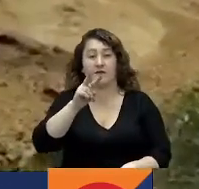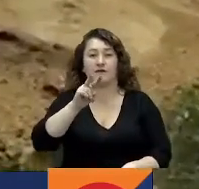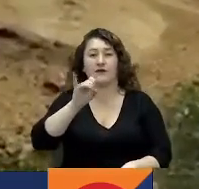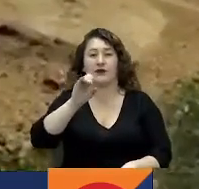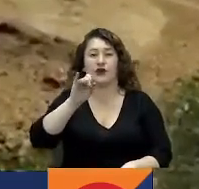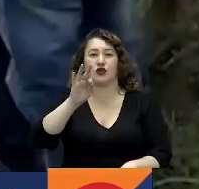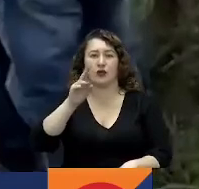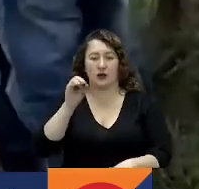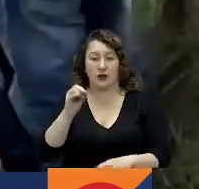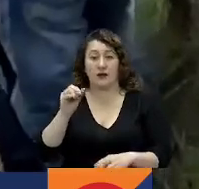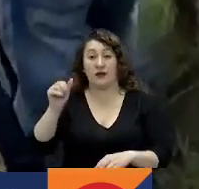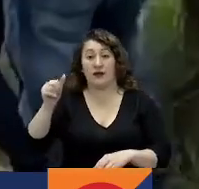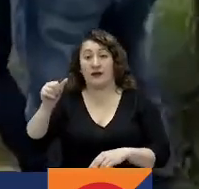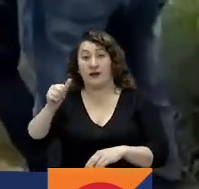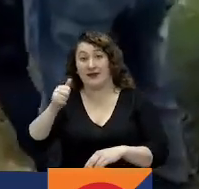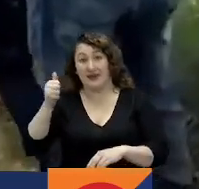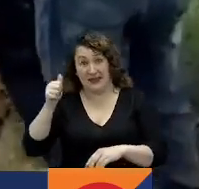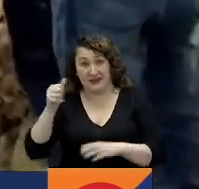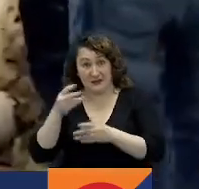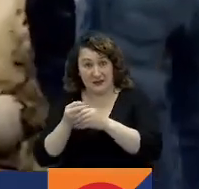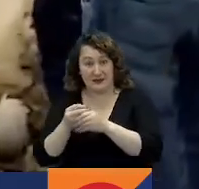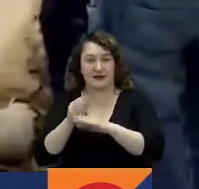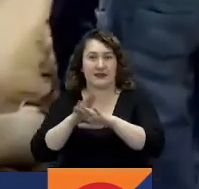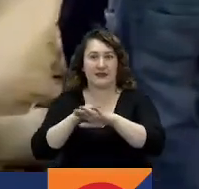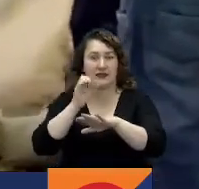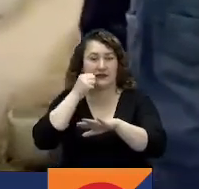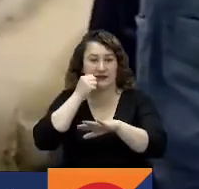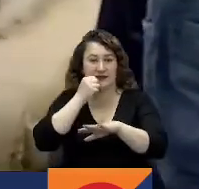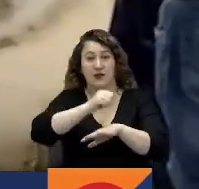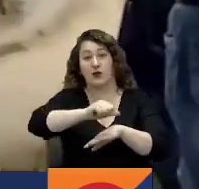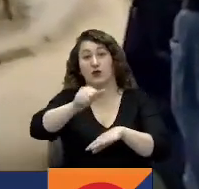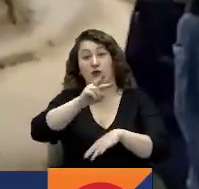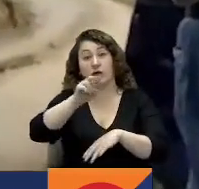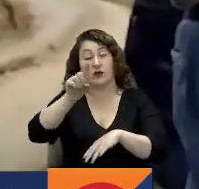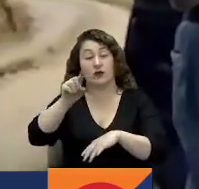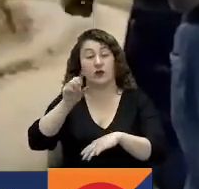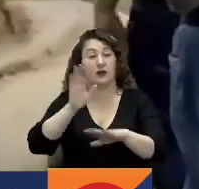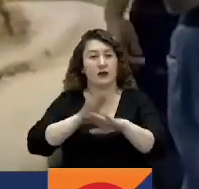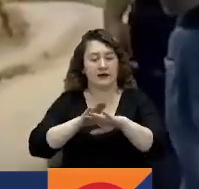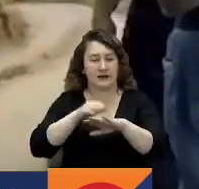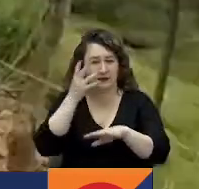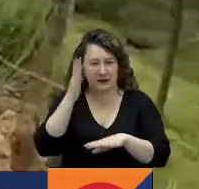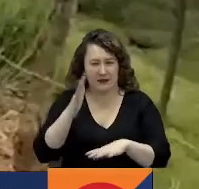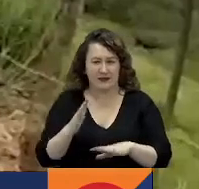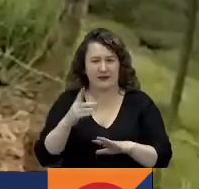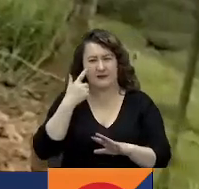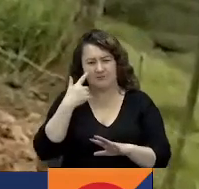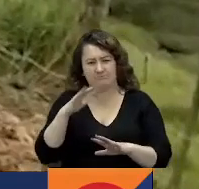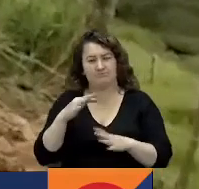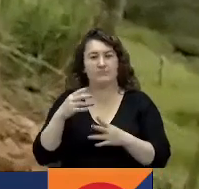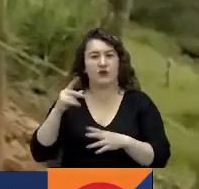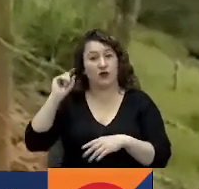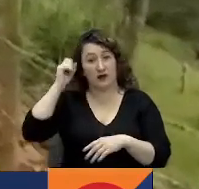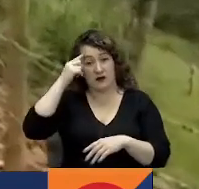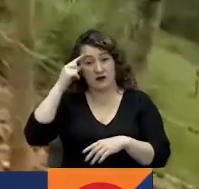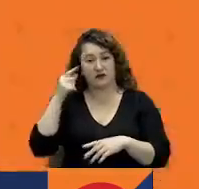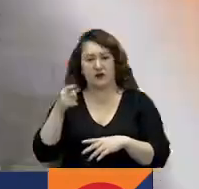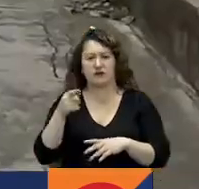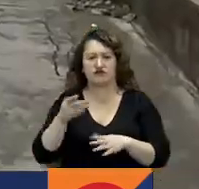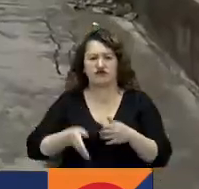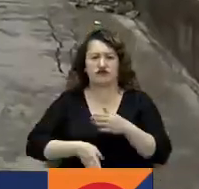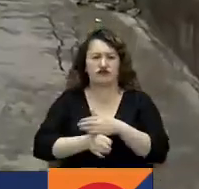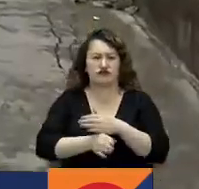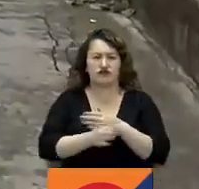y 21 los que están en alerta amarilla. Con maquinaria de la gobernación intentan habilitar el paso hacia algunos